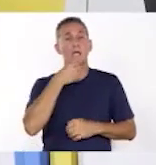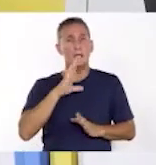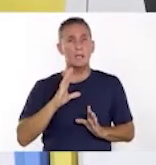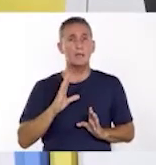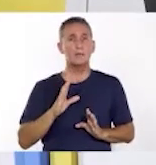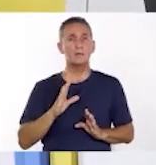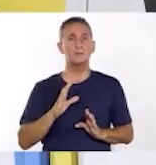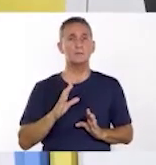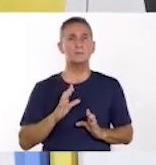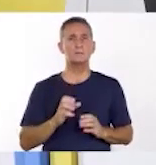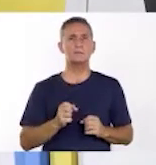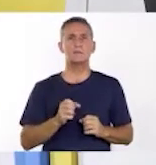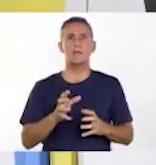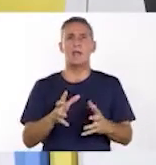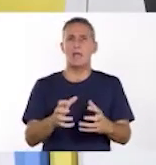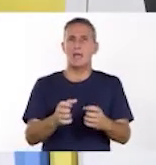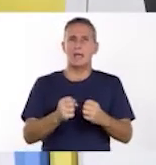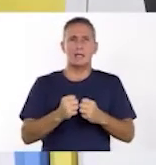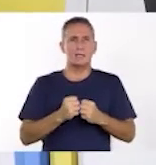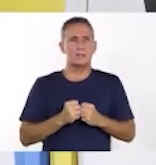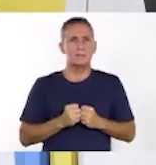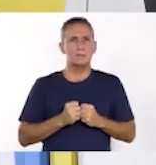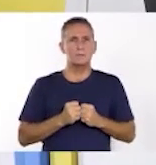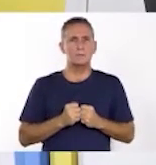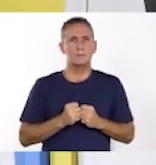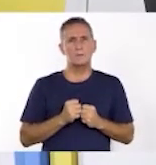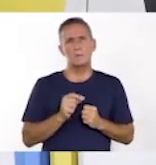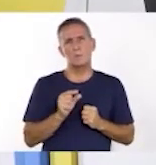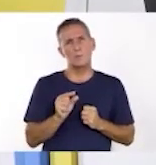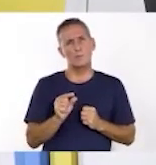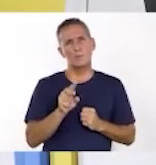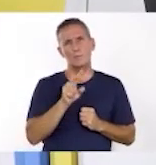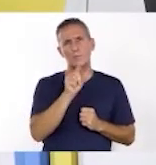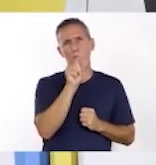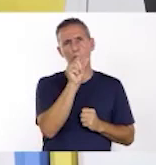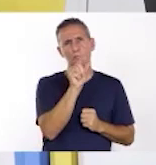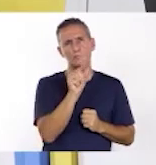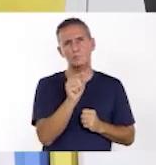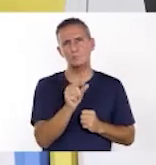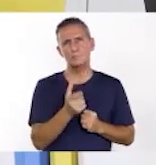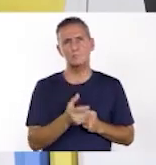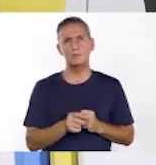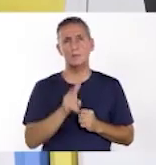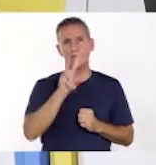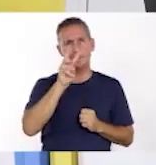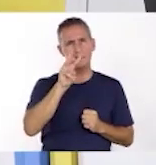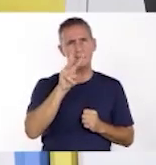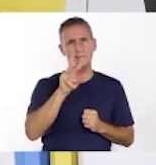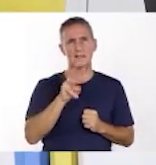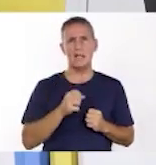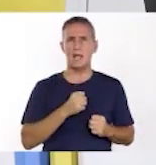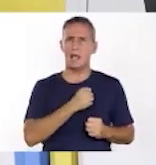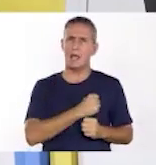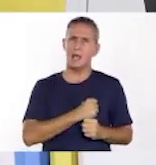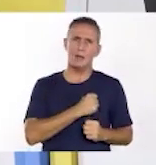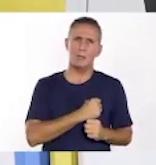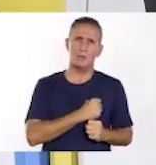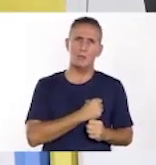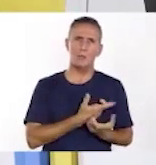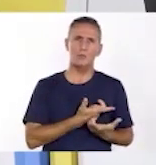posible conseguir con apenas 3 palabras impregnadas de amor.